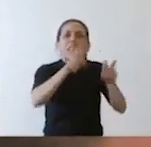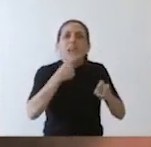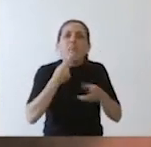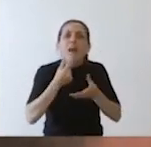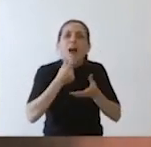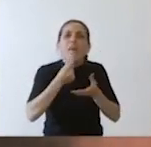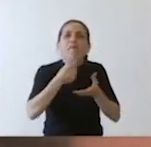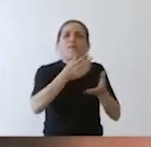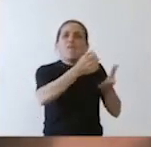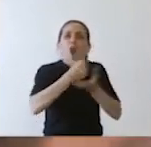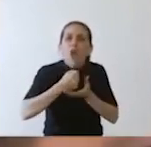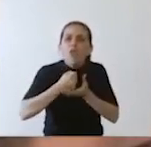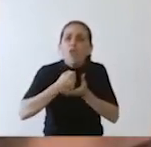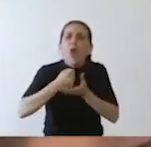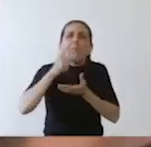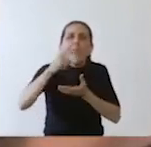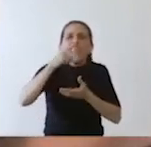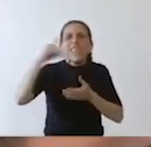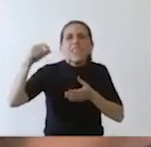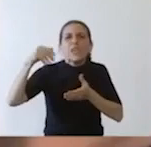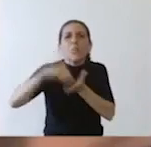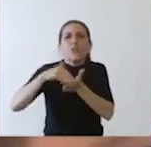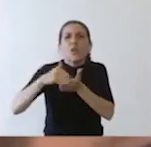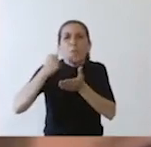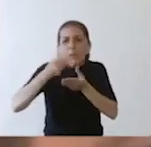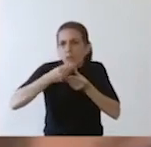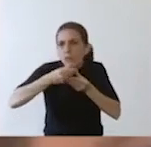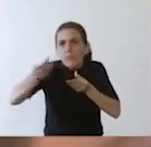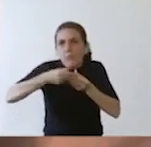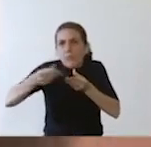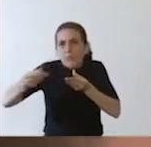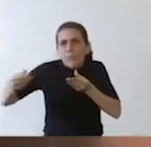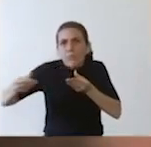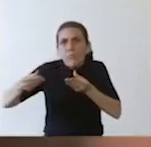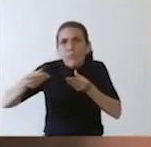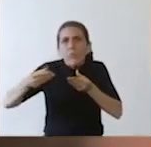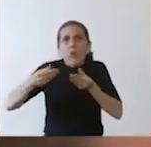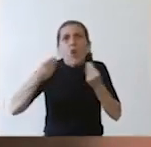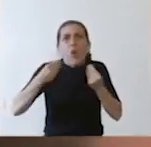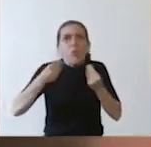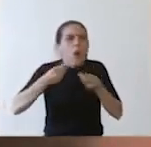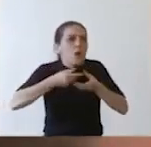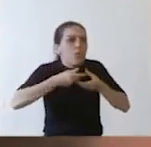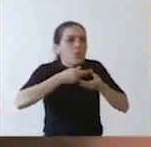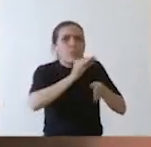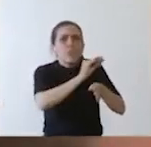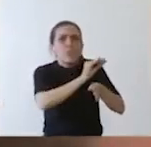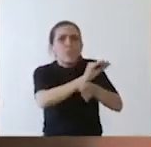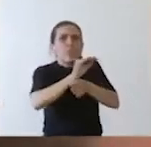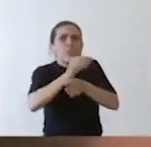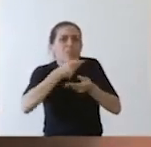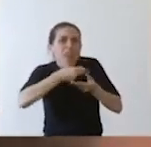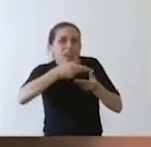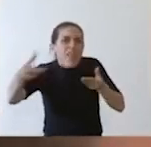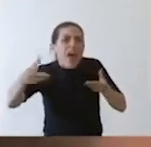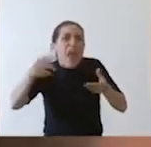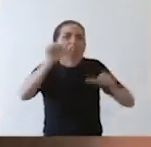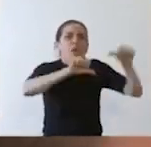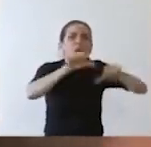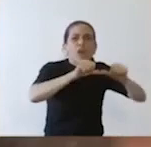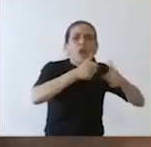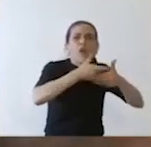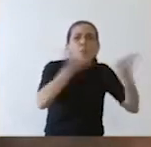de los 1.700 millones de pesos y cómo se va a distribuir, habían dicho, a los laboratorios, digo, supongo, privados y públicos